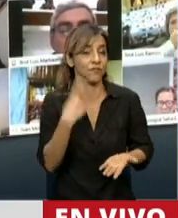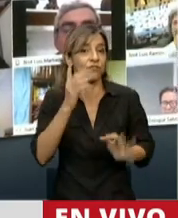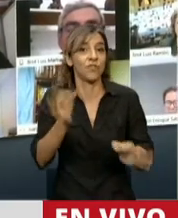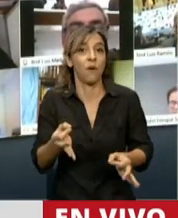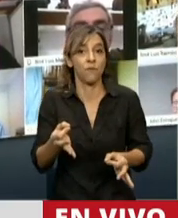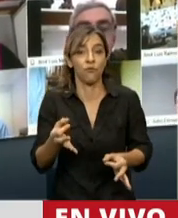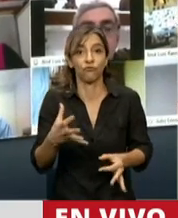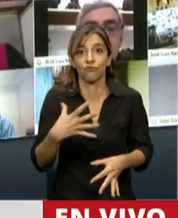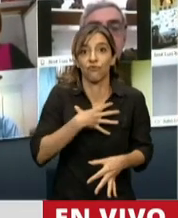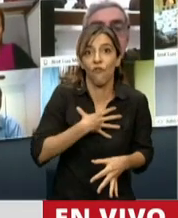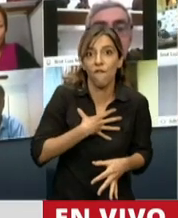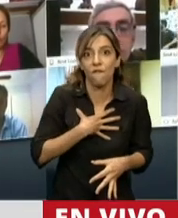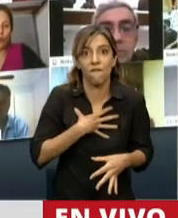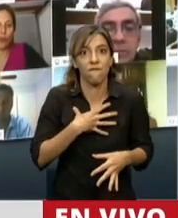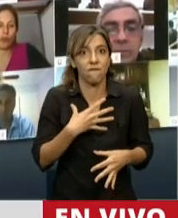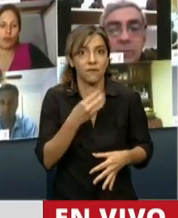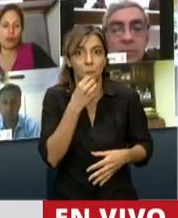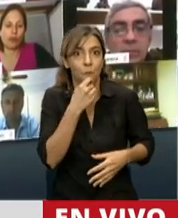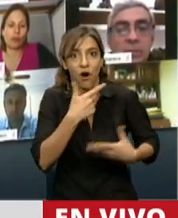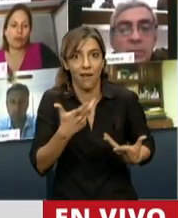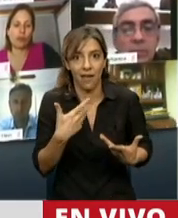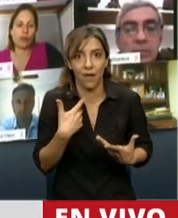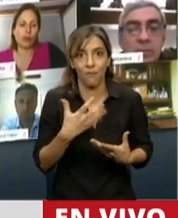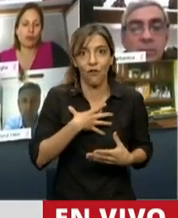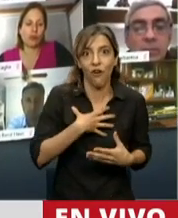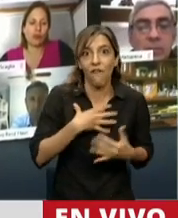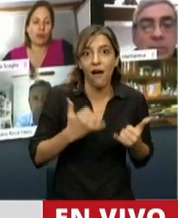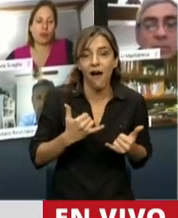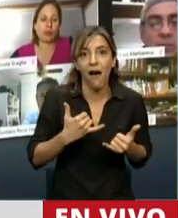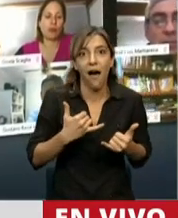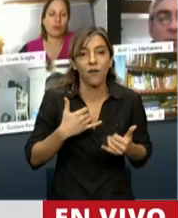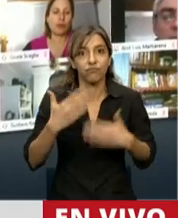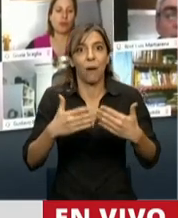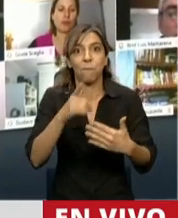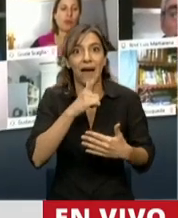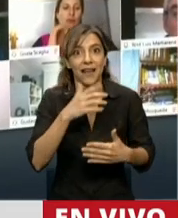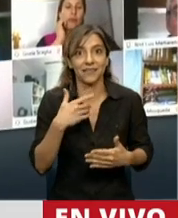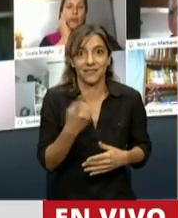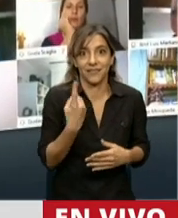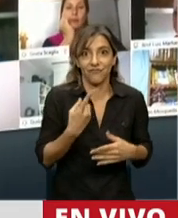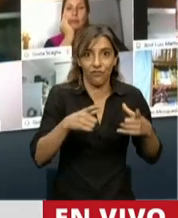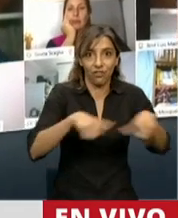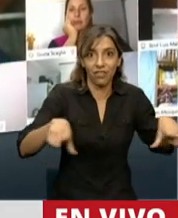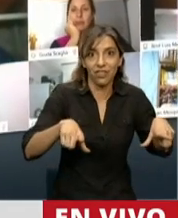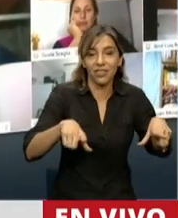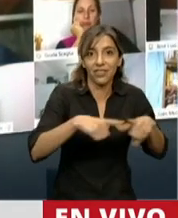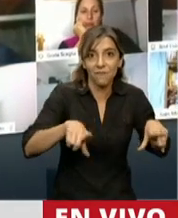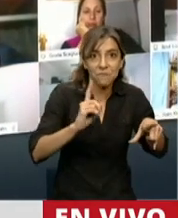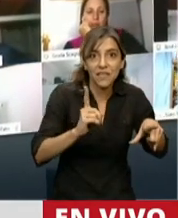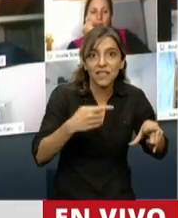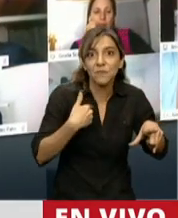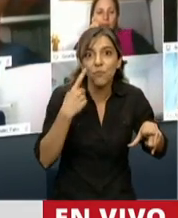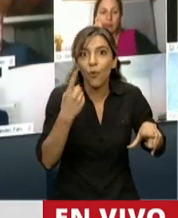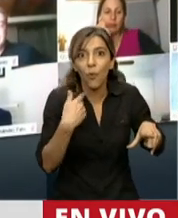se entusiasma cuando ve que los títulos del mercado de valores suben y después cuando va a la economía real,